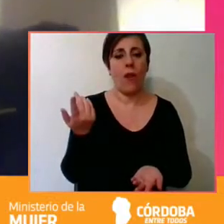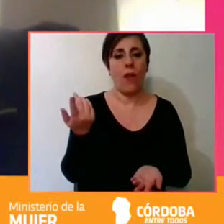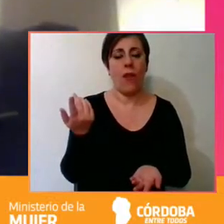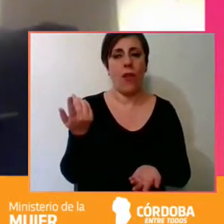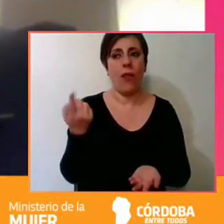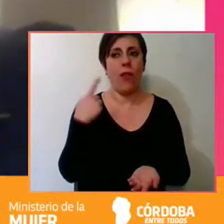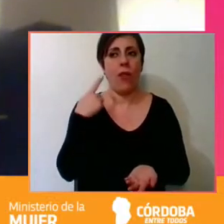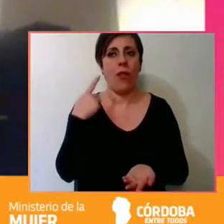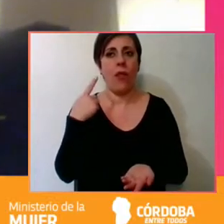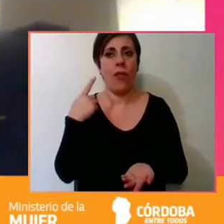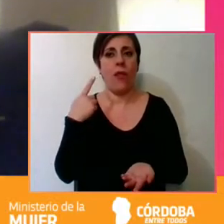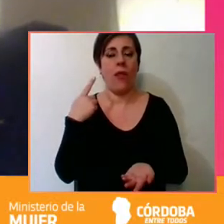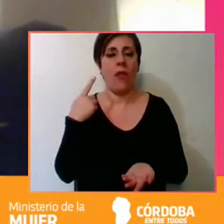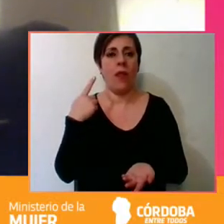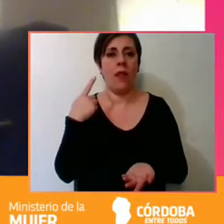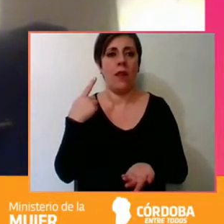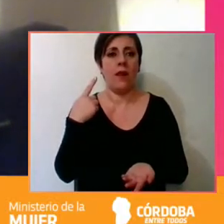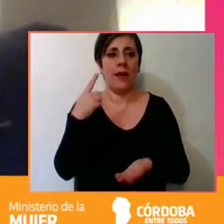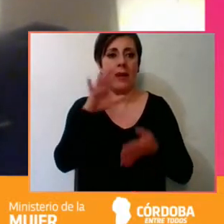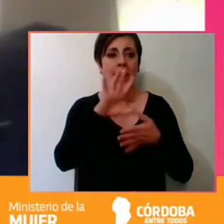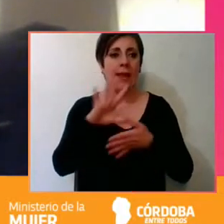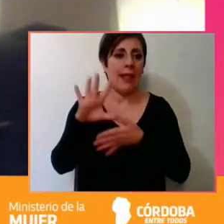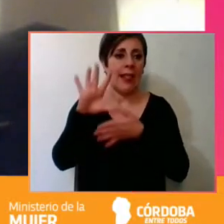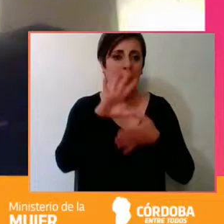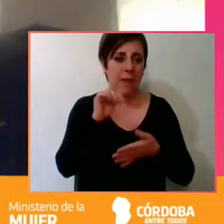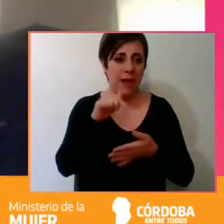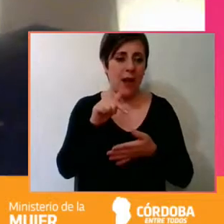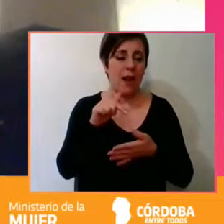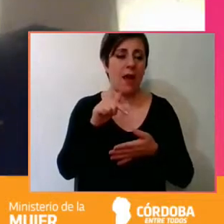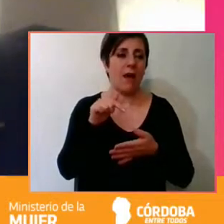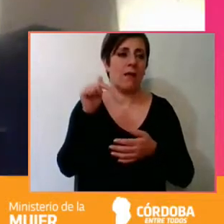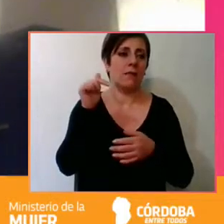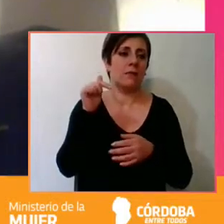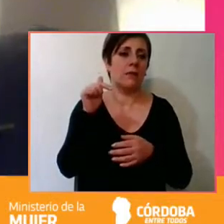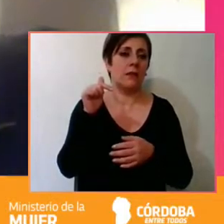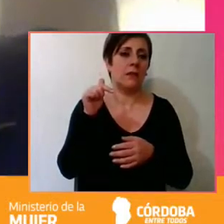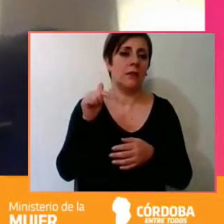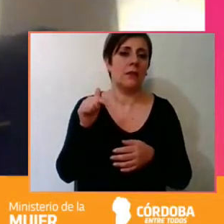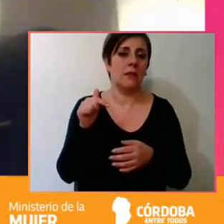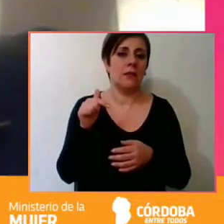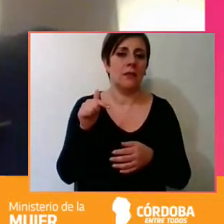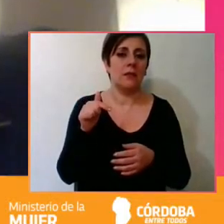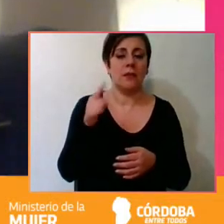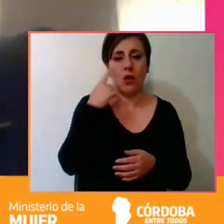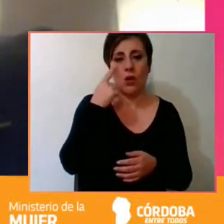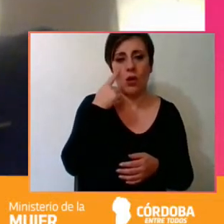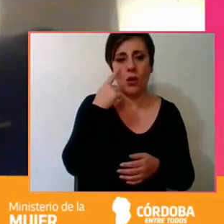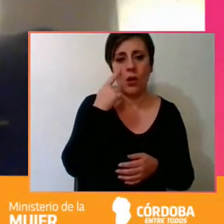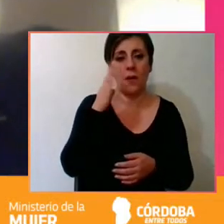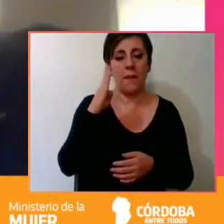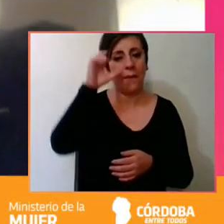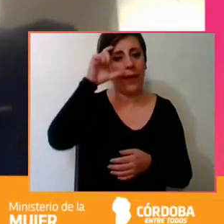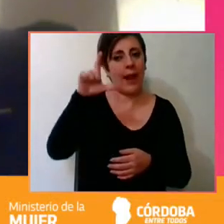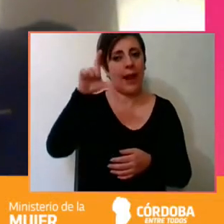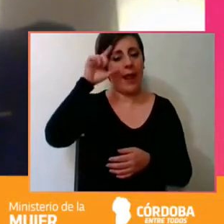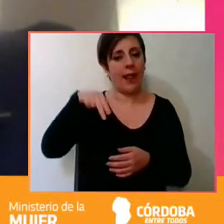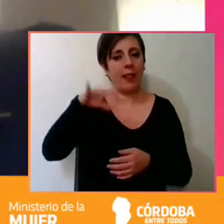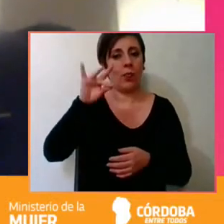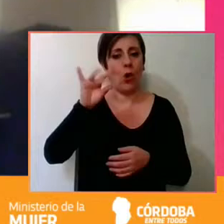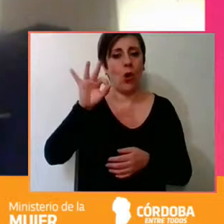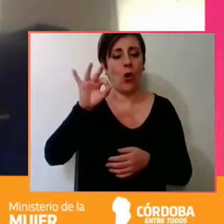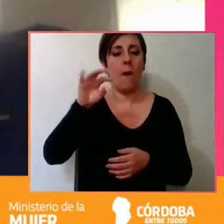Interamericana para prevenir y sancionar y erradicar la violencia contra la mujer, como saben, se conoce como Belén do Pará,